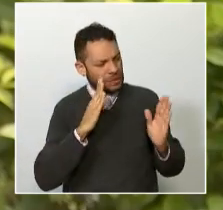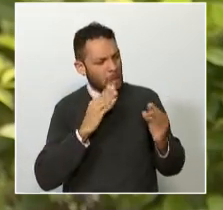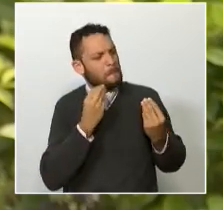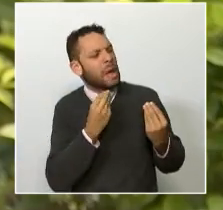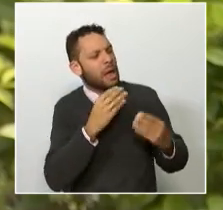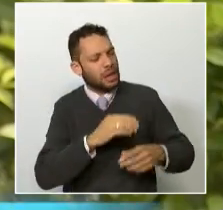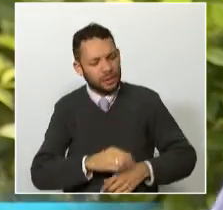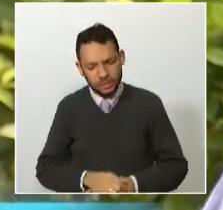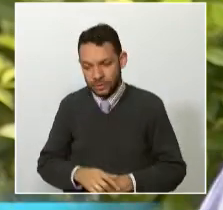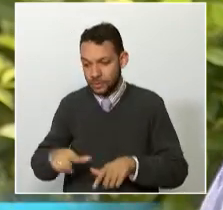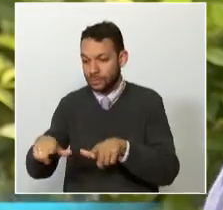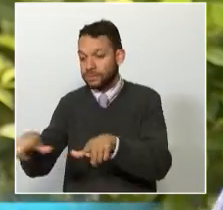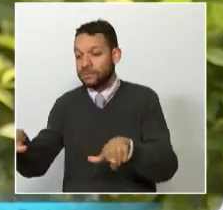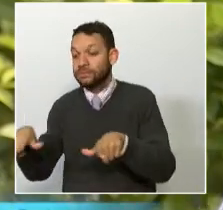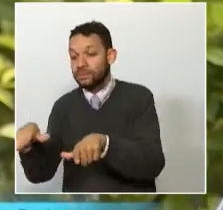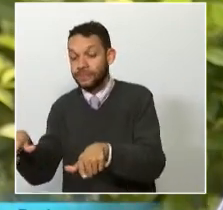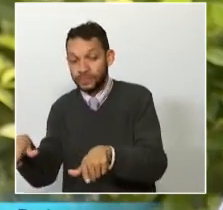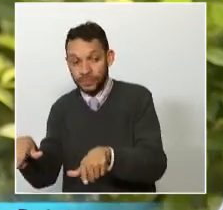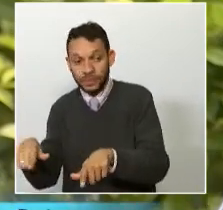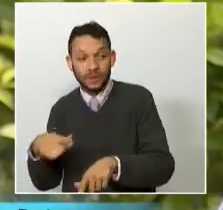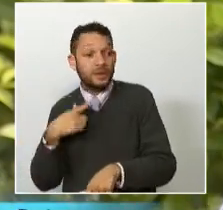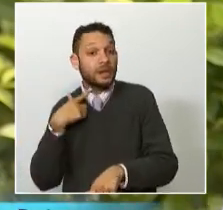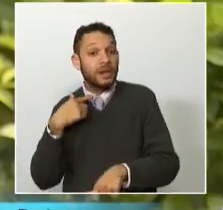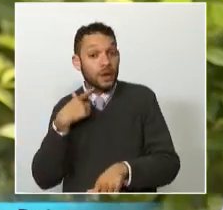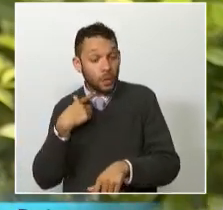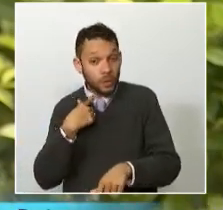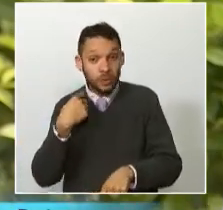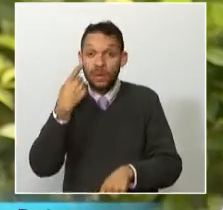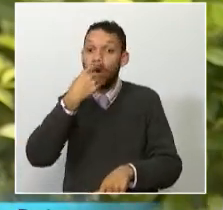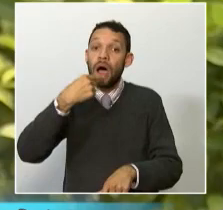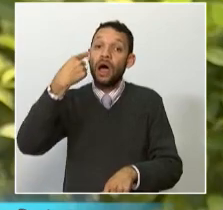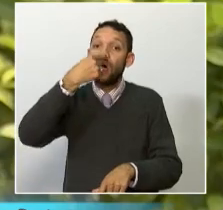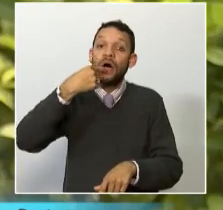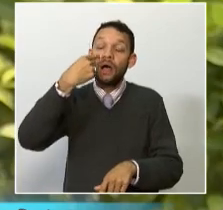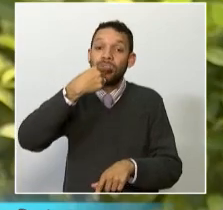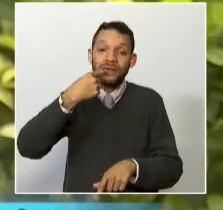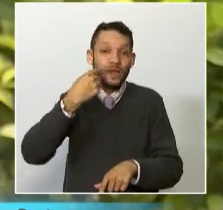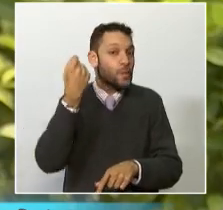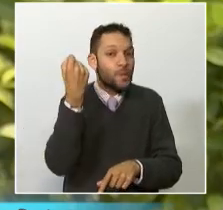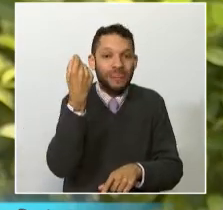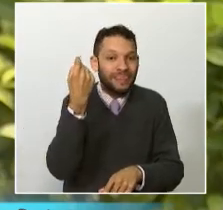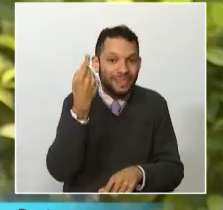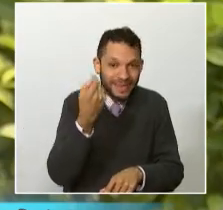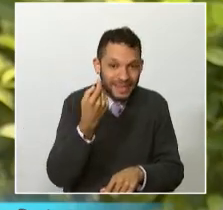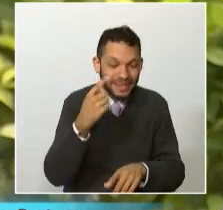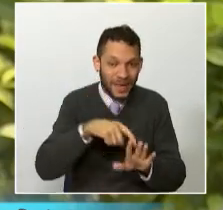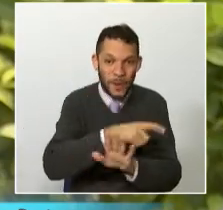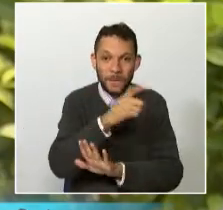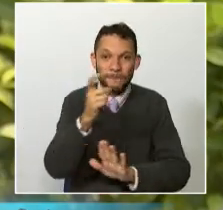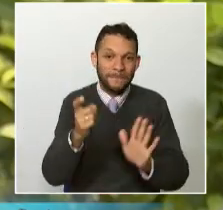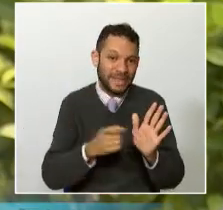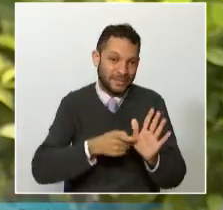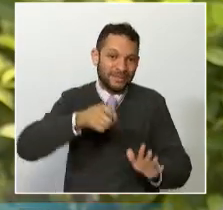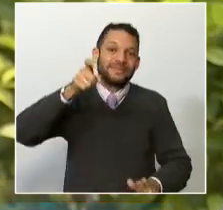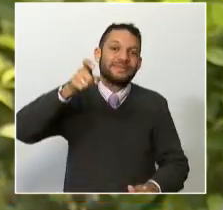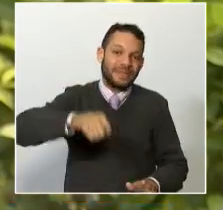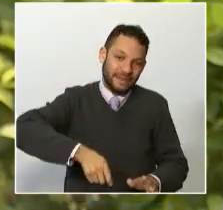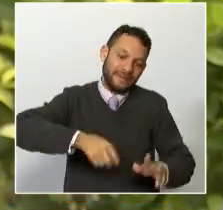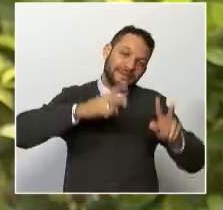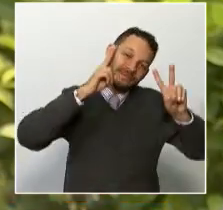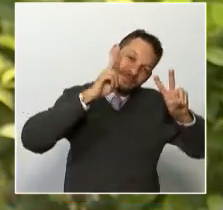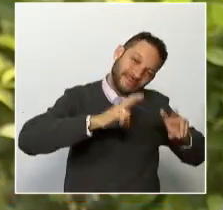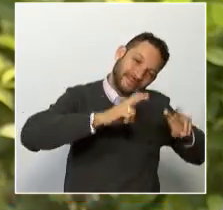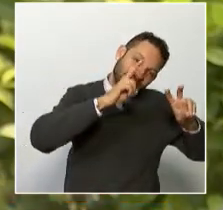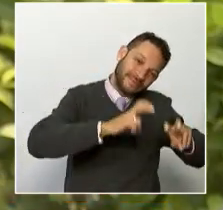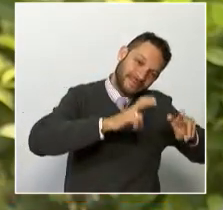el consultorio odontológico no es agradable, pero fuera de eso no comprenden cómo es esta visión nuestra. La